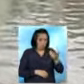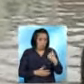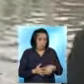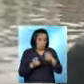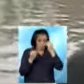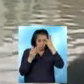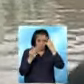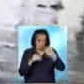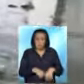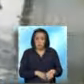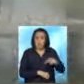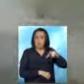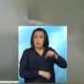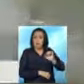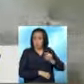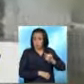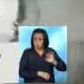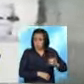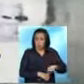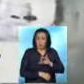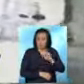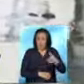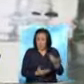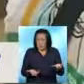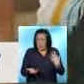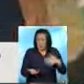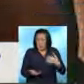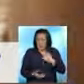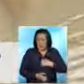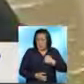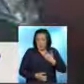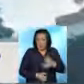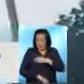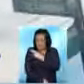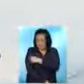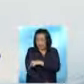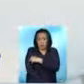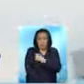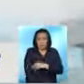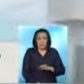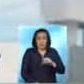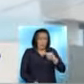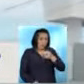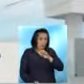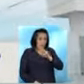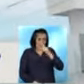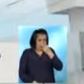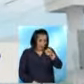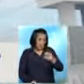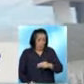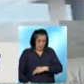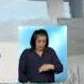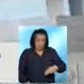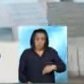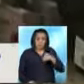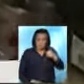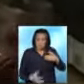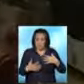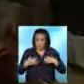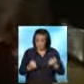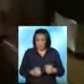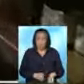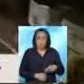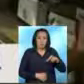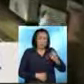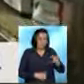informe de Punto Final mostrara la penosa situación del inundado hospital de Huarmey, ahí lo tienen, la ministra de Salud, Patricia